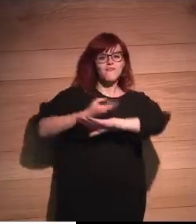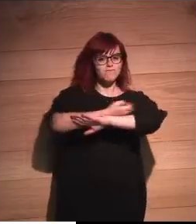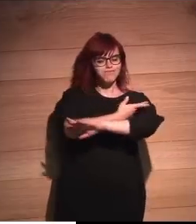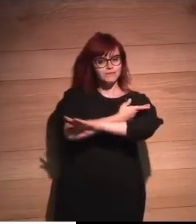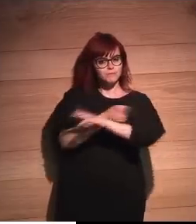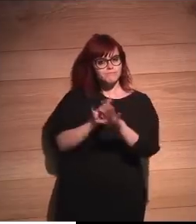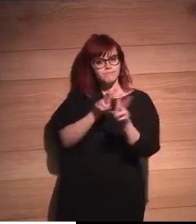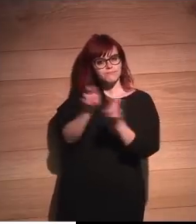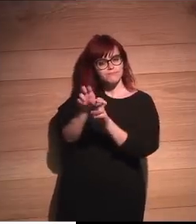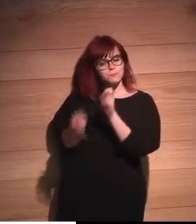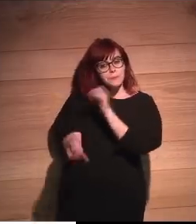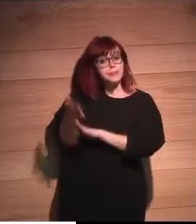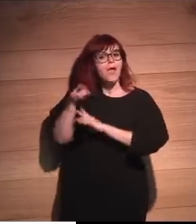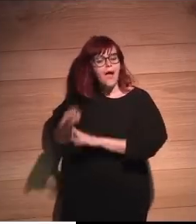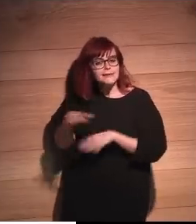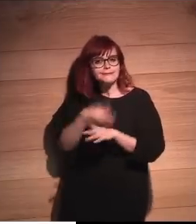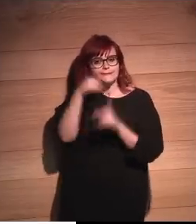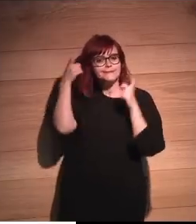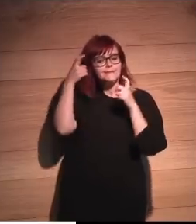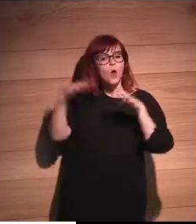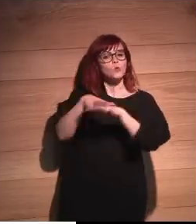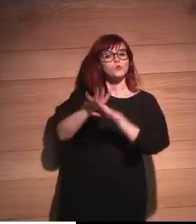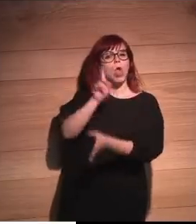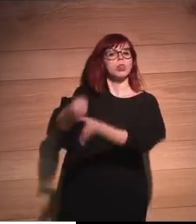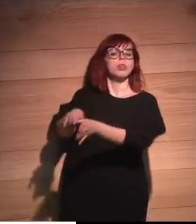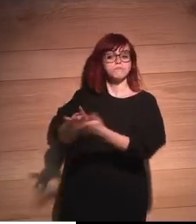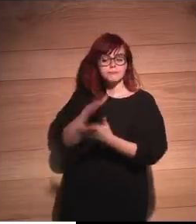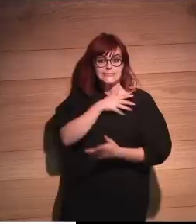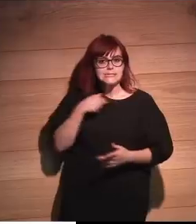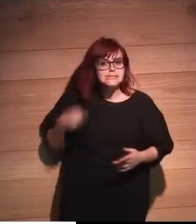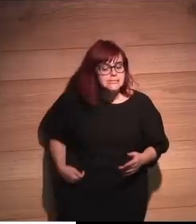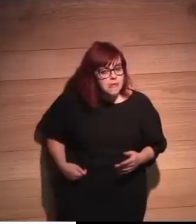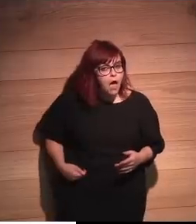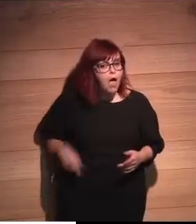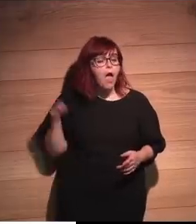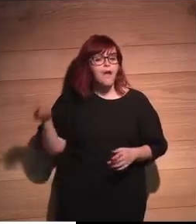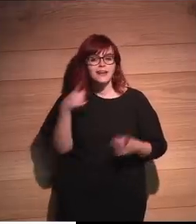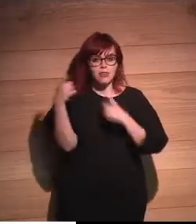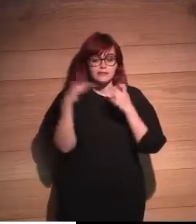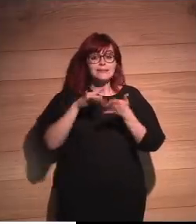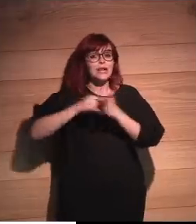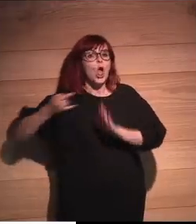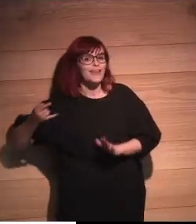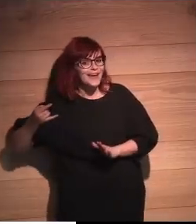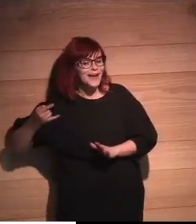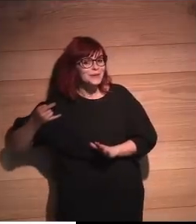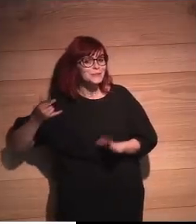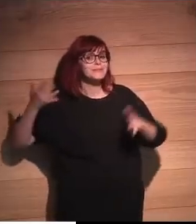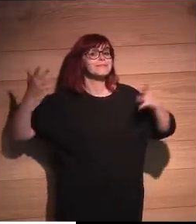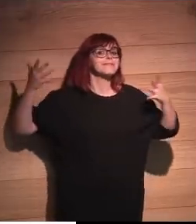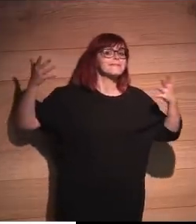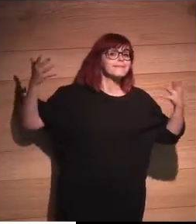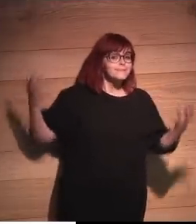ferrocarriles, forme parte de esa nueva ruta de la seda. Los chinos para eso necesitan tecnología.